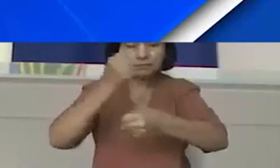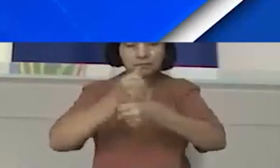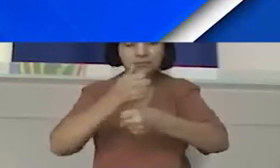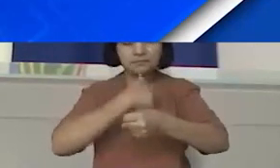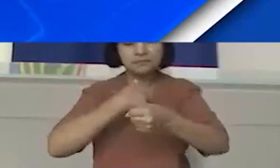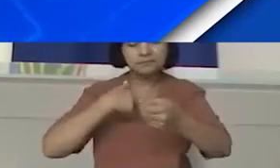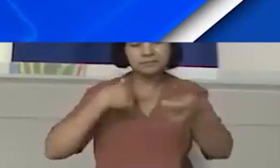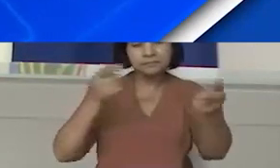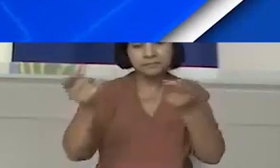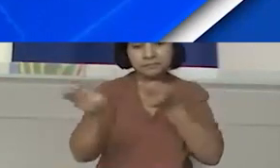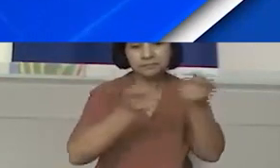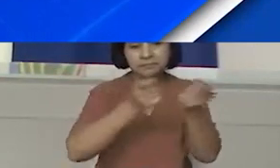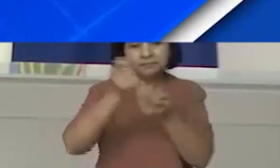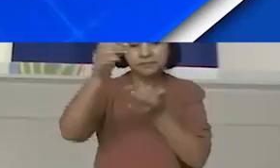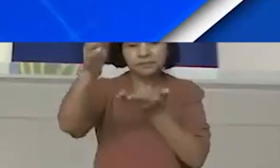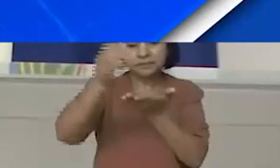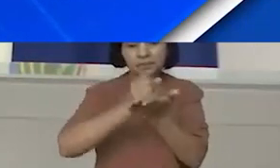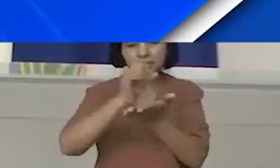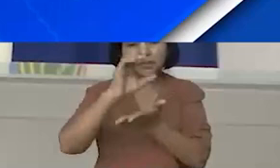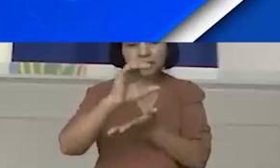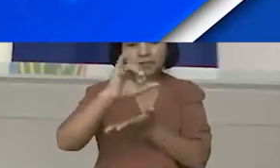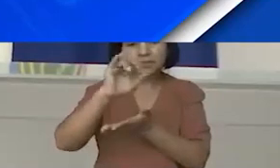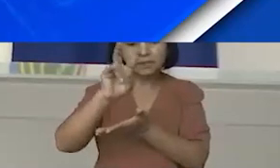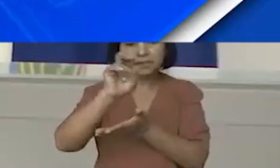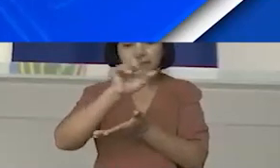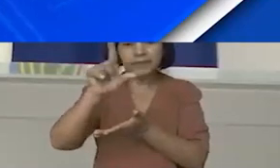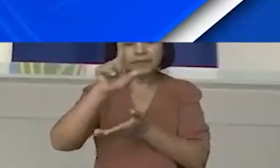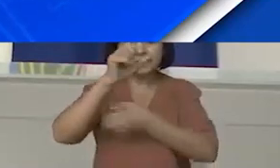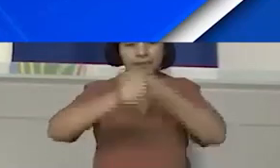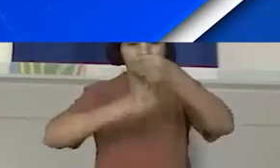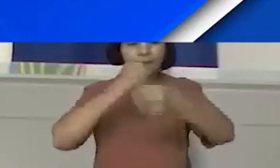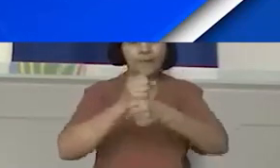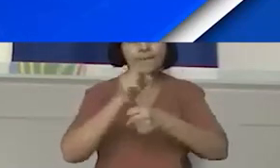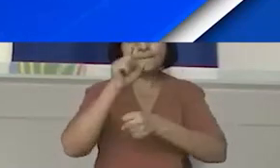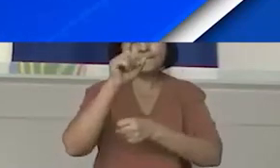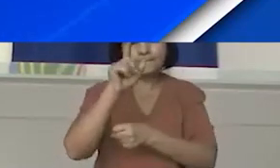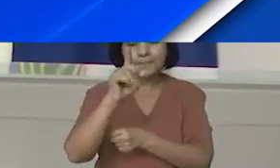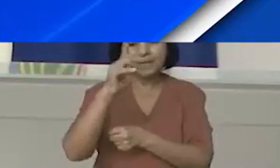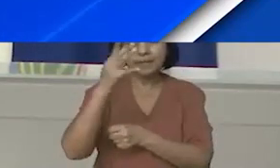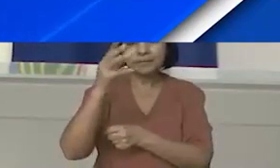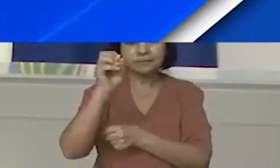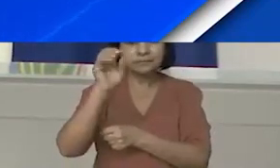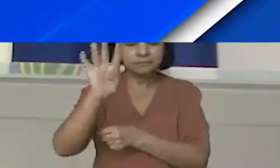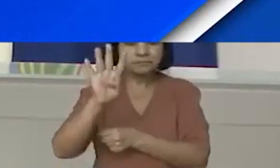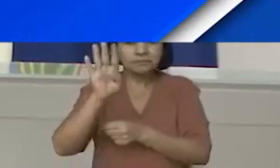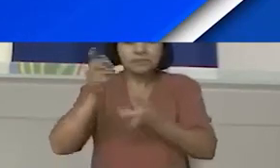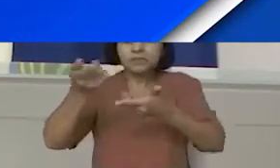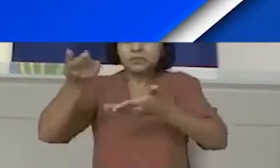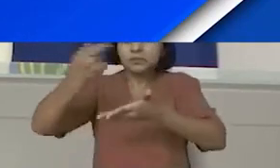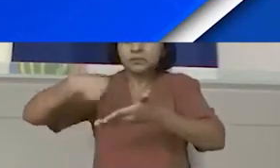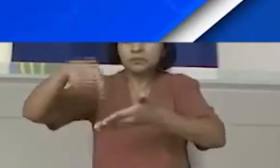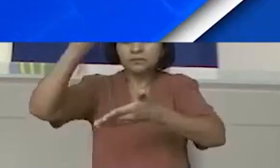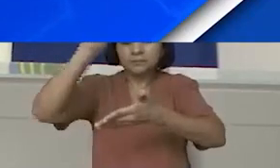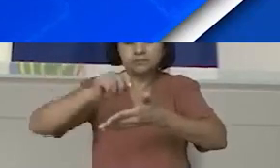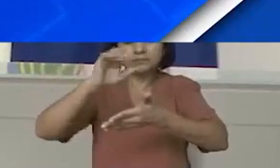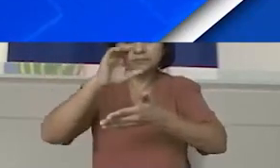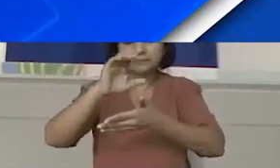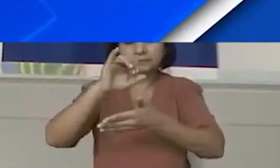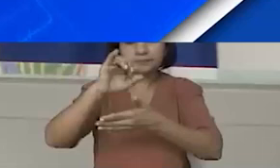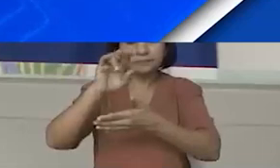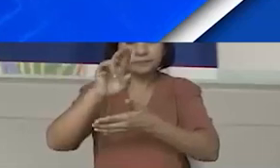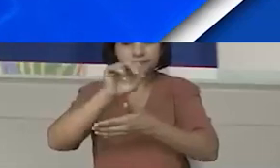estaban regulados por el Código Civil del año 1904 como un contrato más de naturaleza